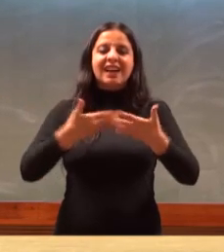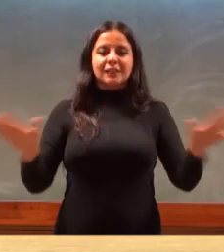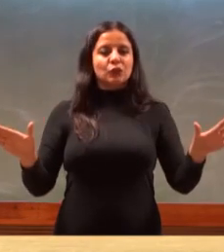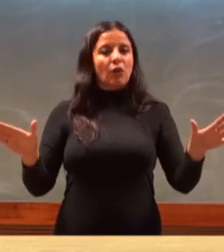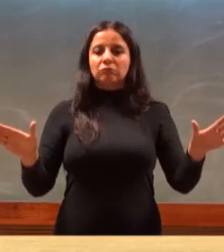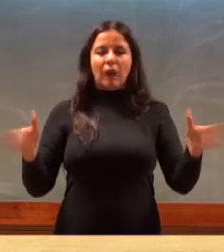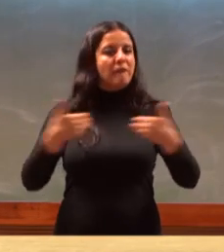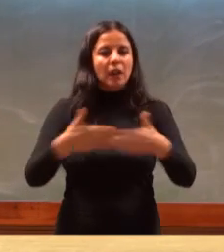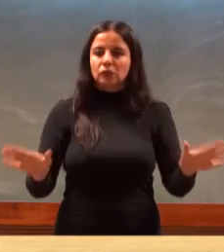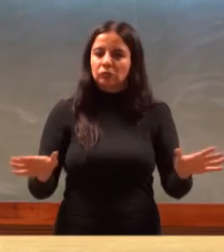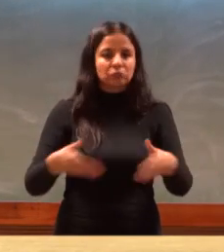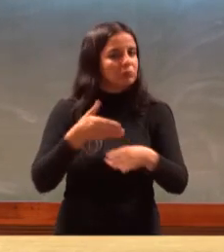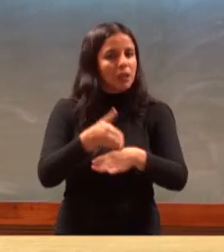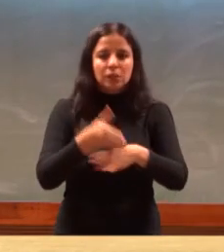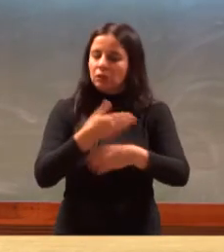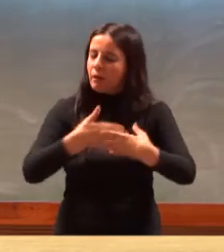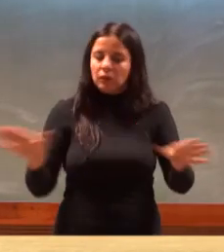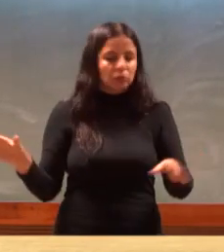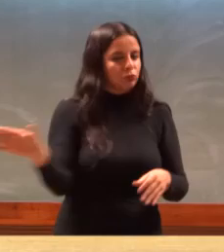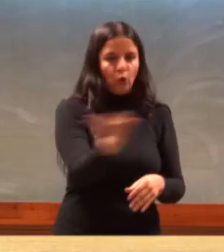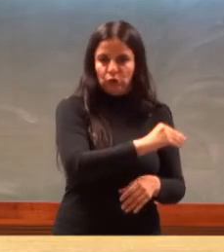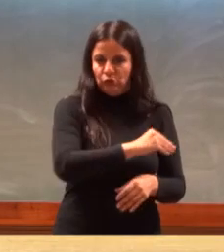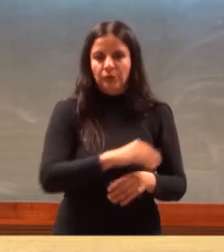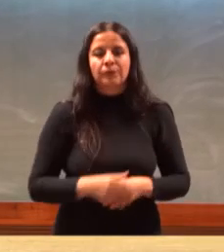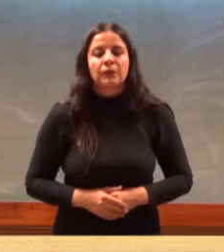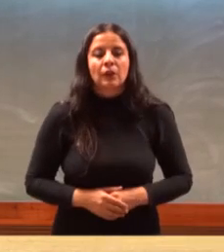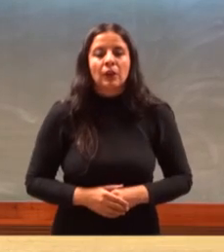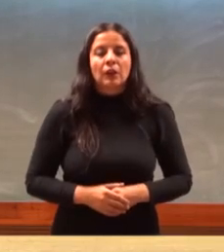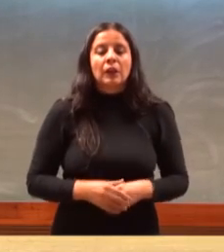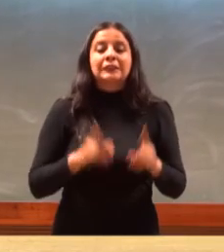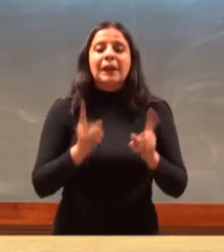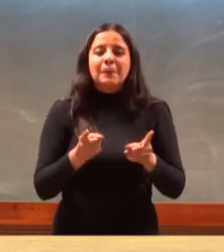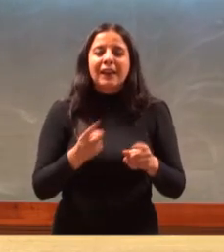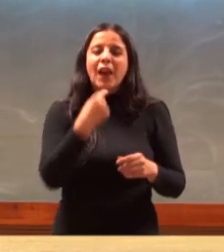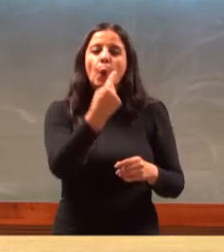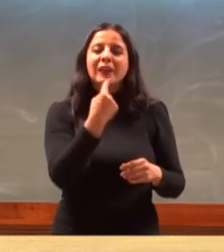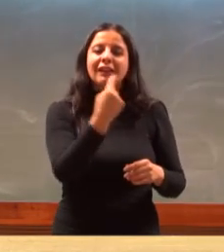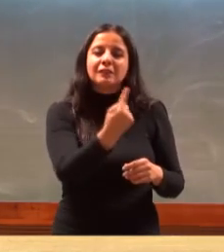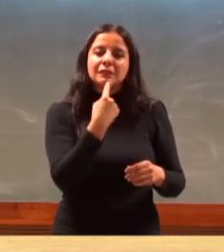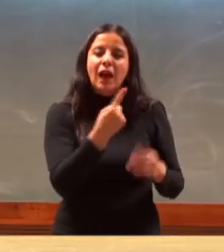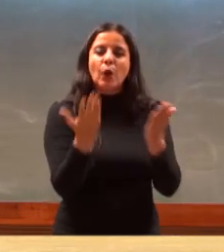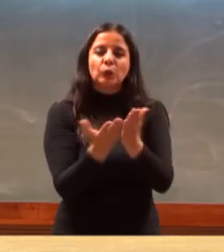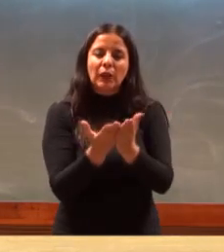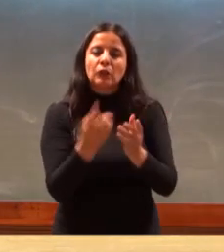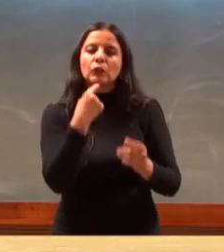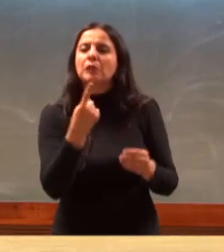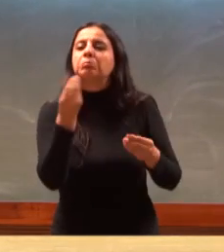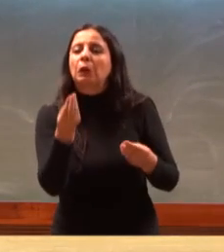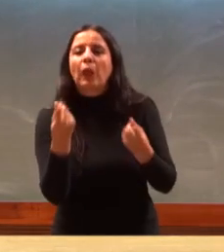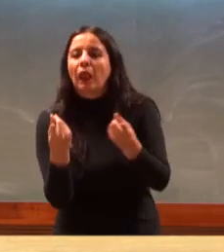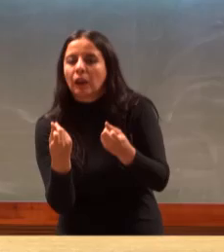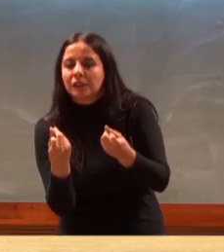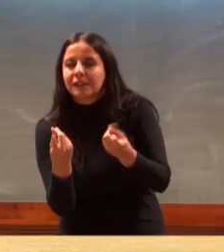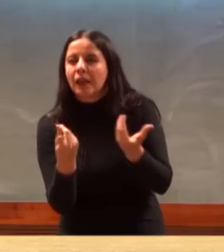bibliográfico de la biblioteca la facultad a través de encuestas estudiantiles donde sean los propios estudiantes los que planteen Cuáles son las